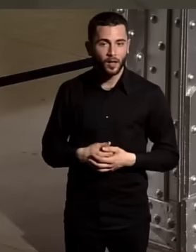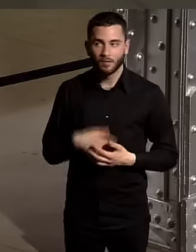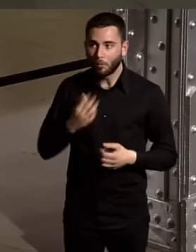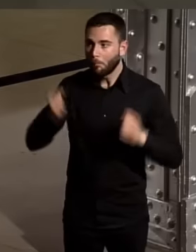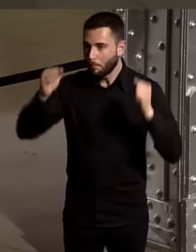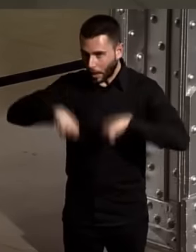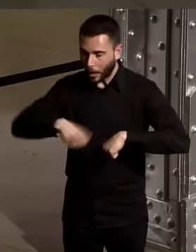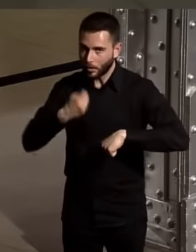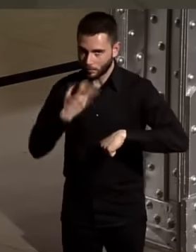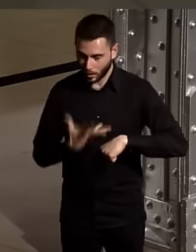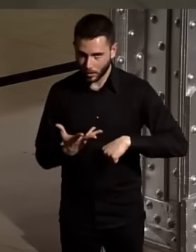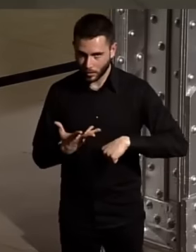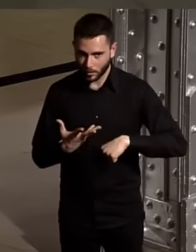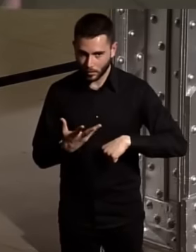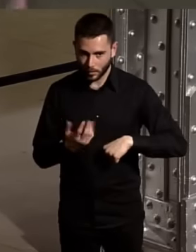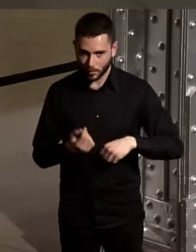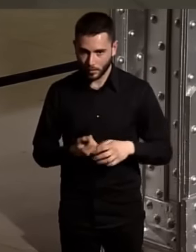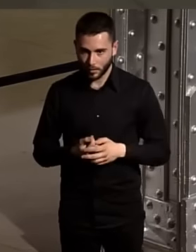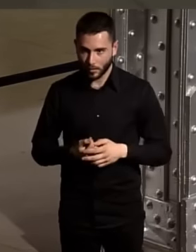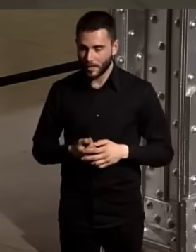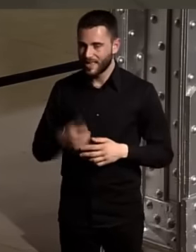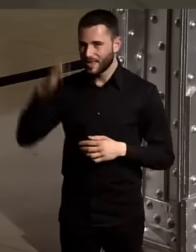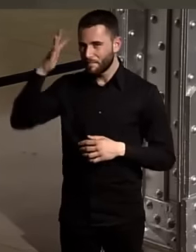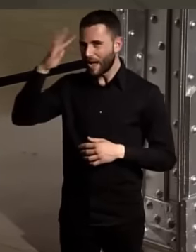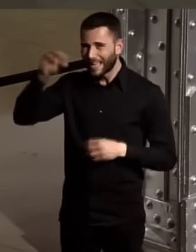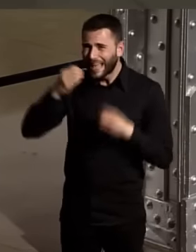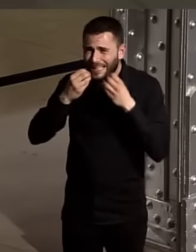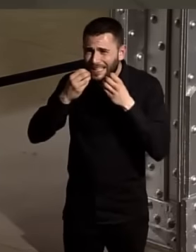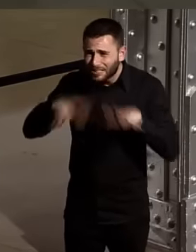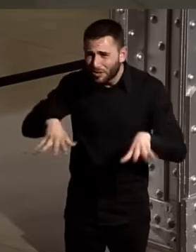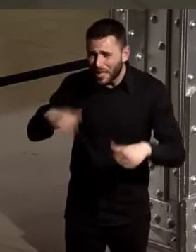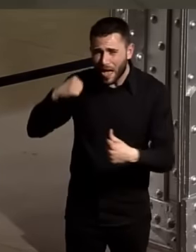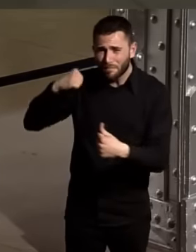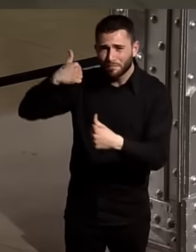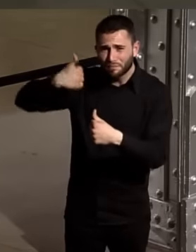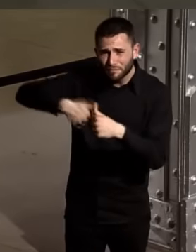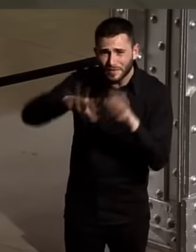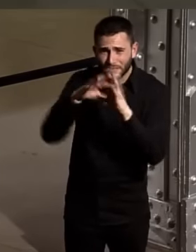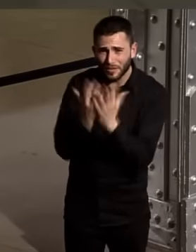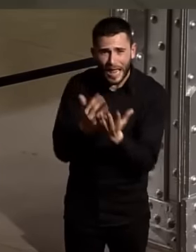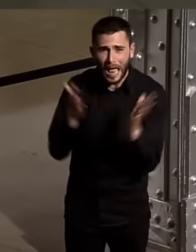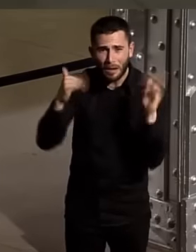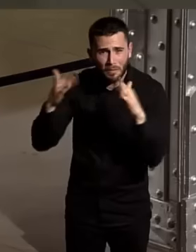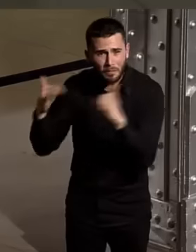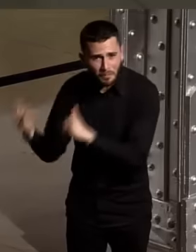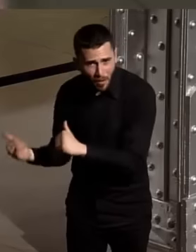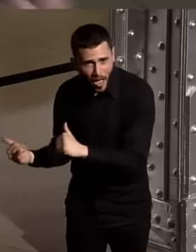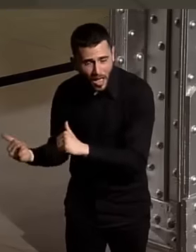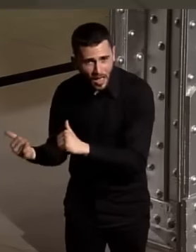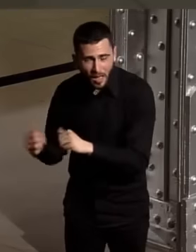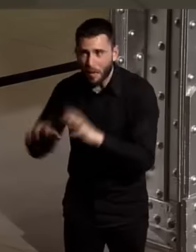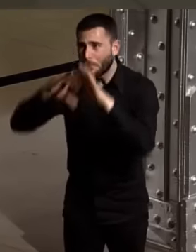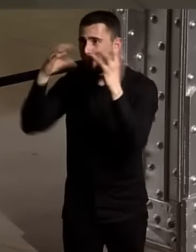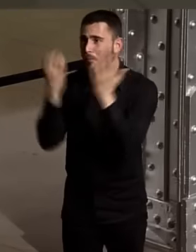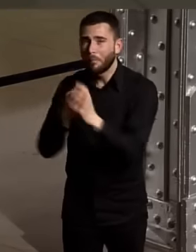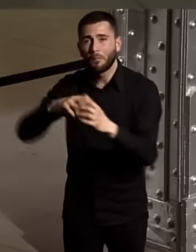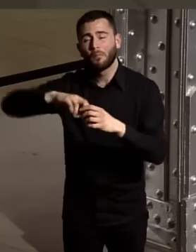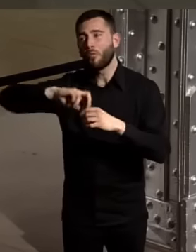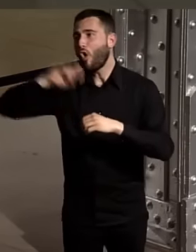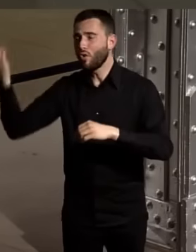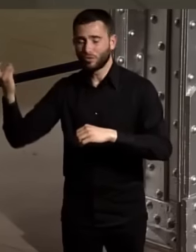está bien imaginemos que esta historia no sucede en el planeta tierra sucede en un planeta de otra